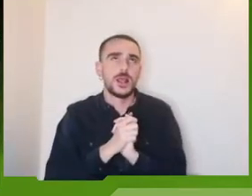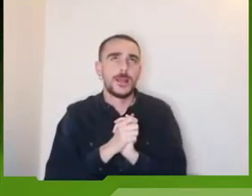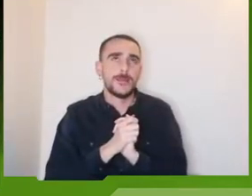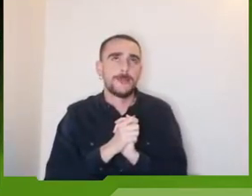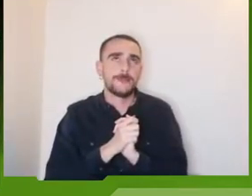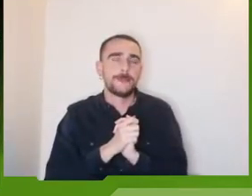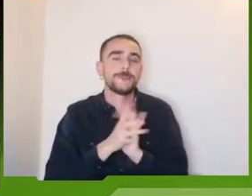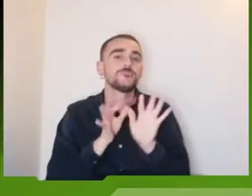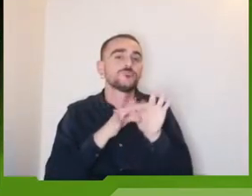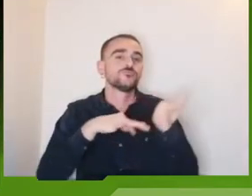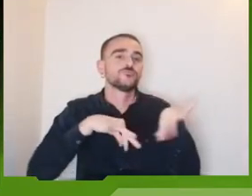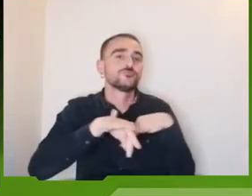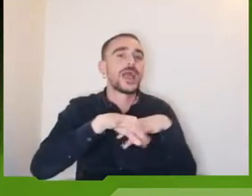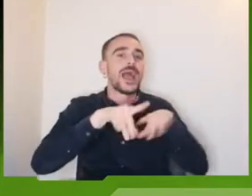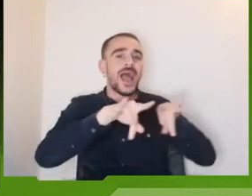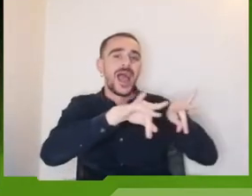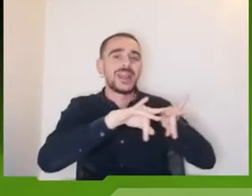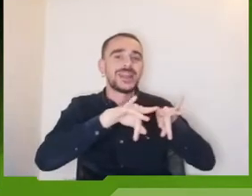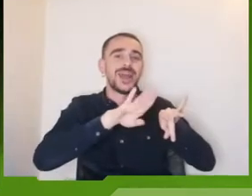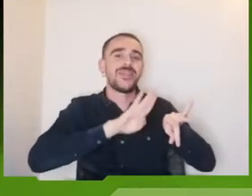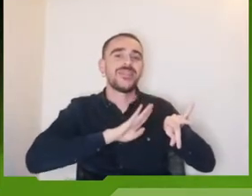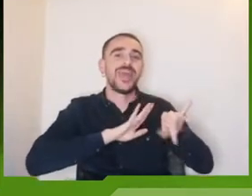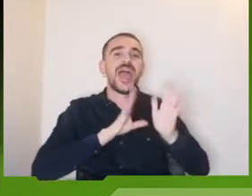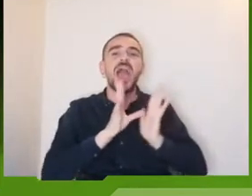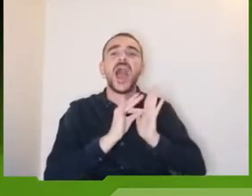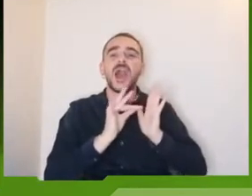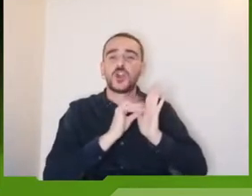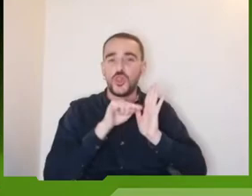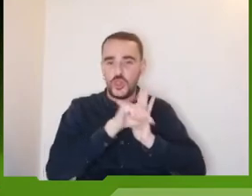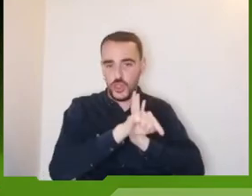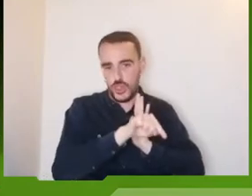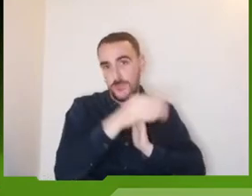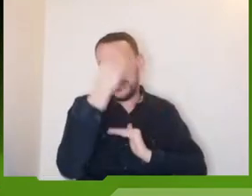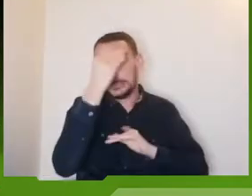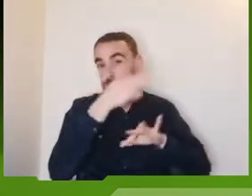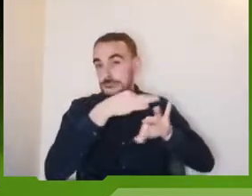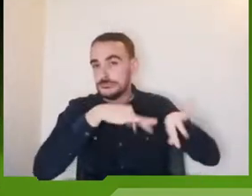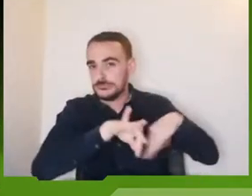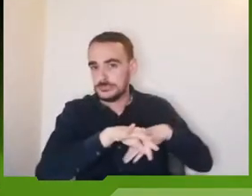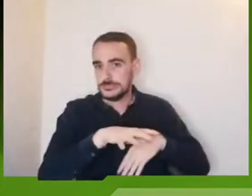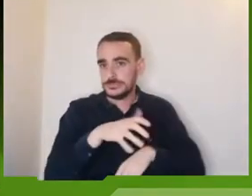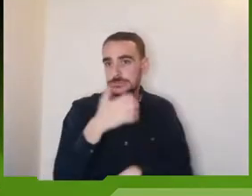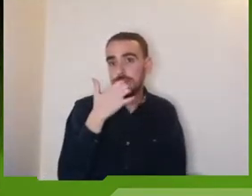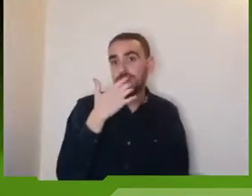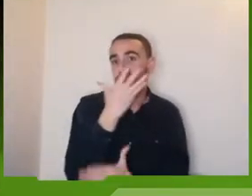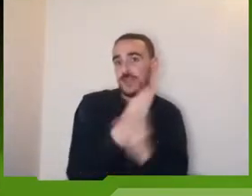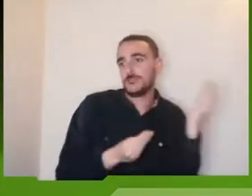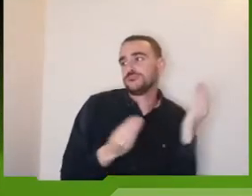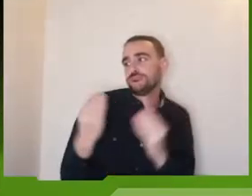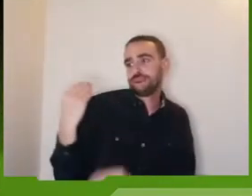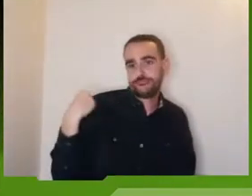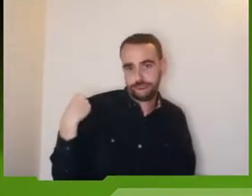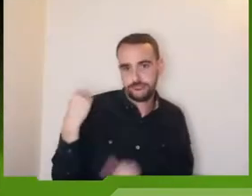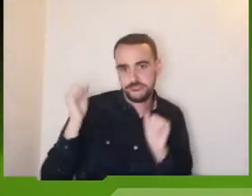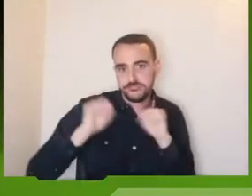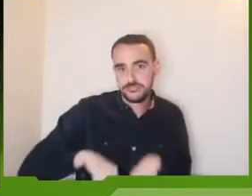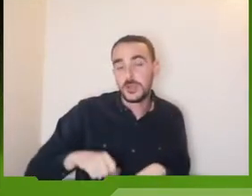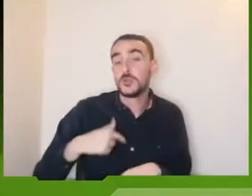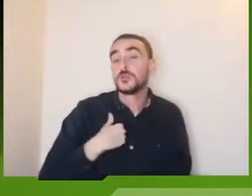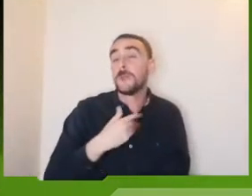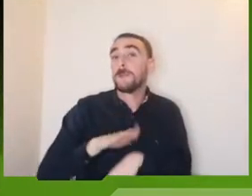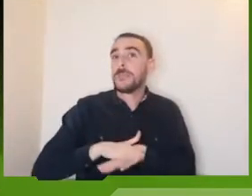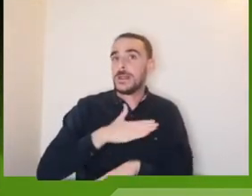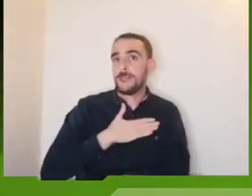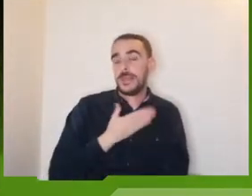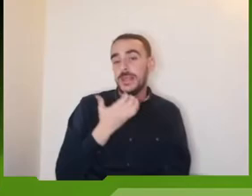por harina de arroz. Me podéis corregir, pero en mi experiencia la harina de arroz es la que en la